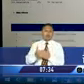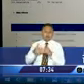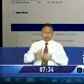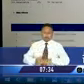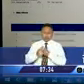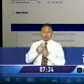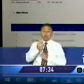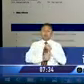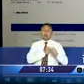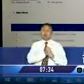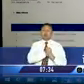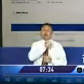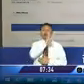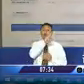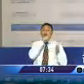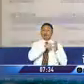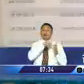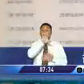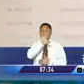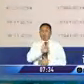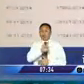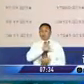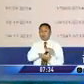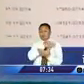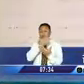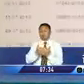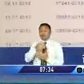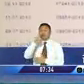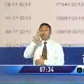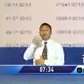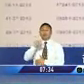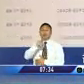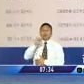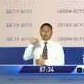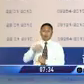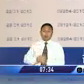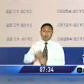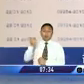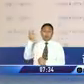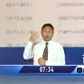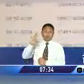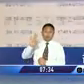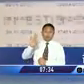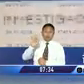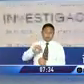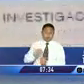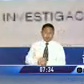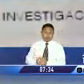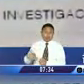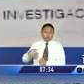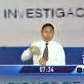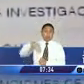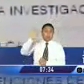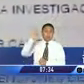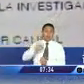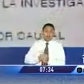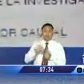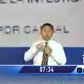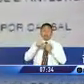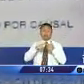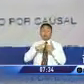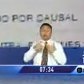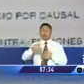inician en el 2008. Hasta el 2021 sumaban 17. Entre estos resaltan 3 por